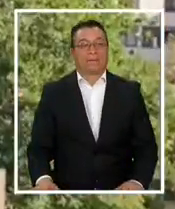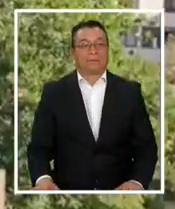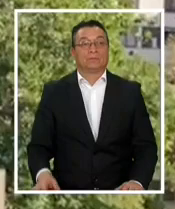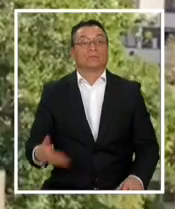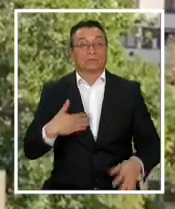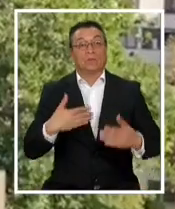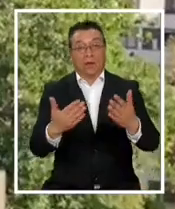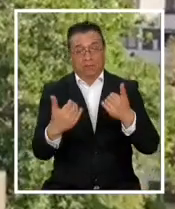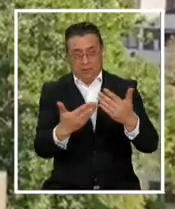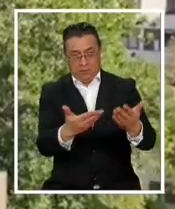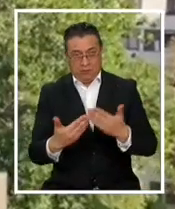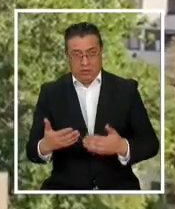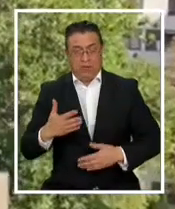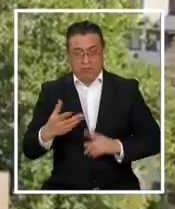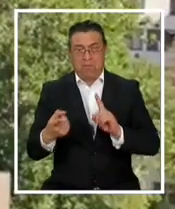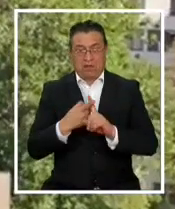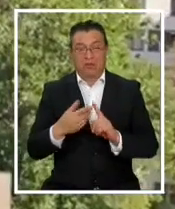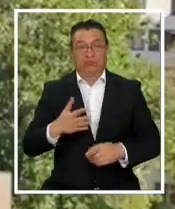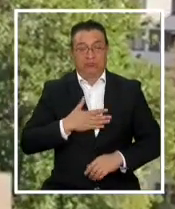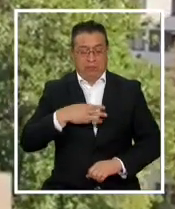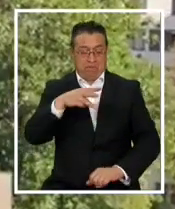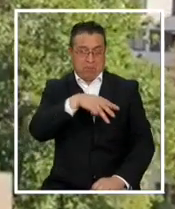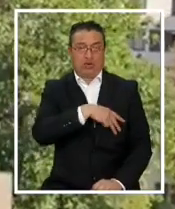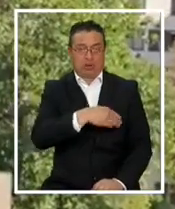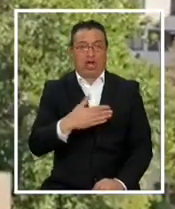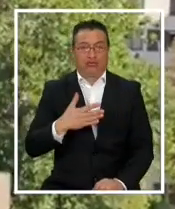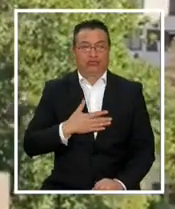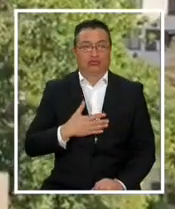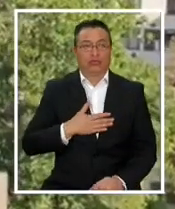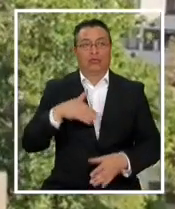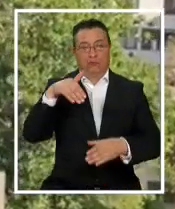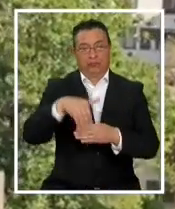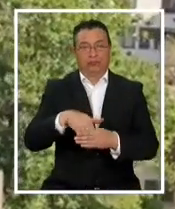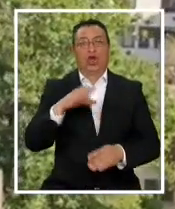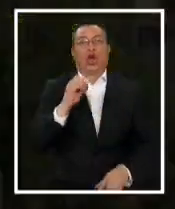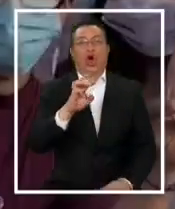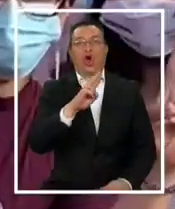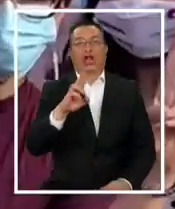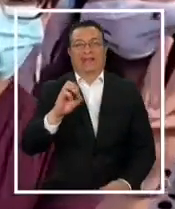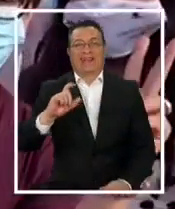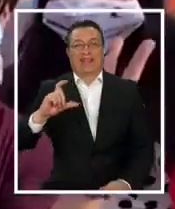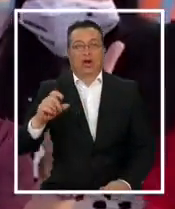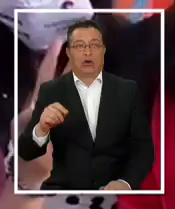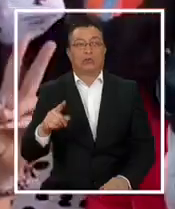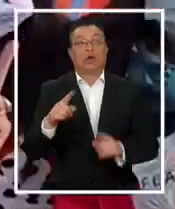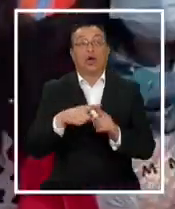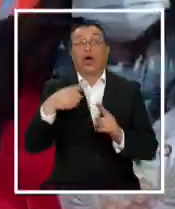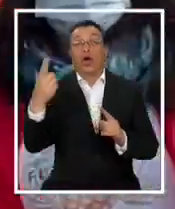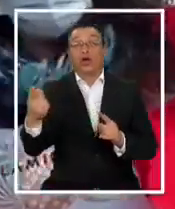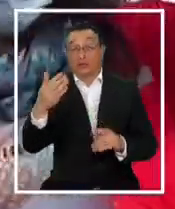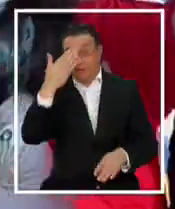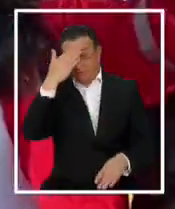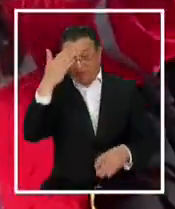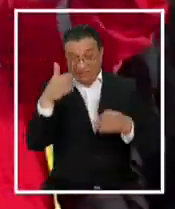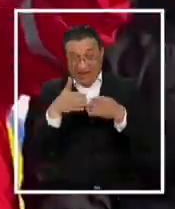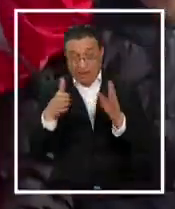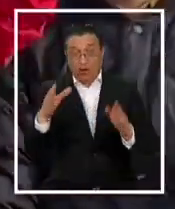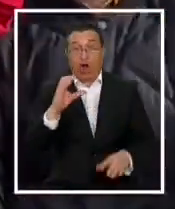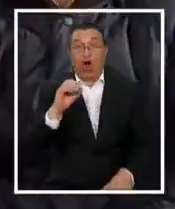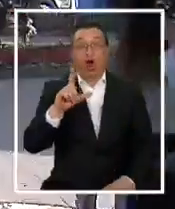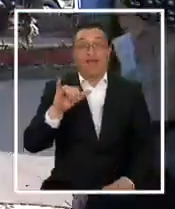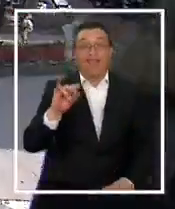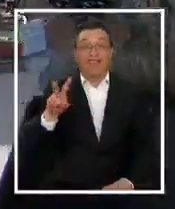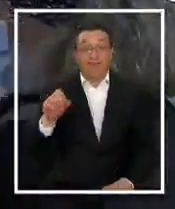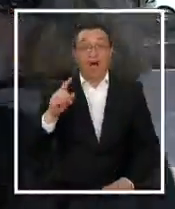Los invito a participar, en mi caso yo lo haré, en la región metropolitana, y voy a votar por Claudio Orrego. La otra vereda, la candidata del Frente Amplio, Karina Oliva,